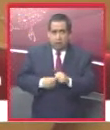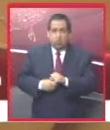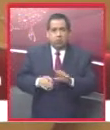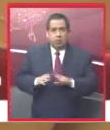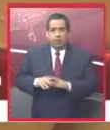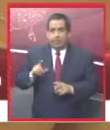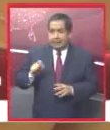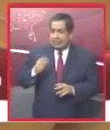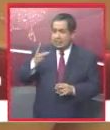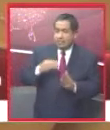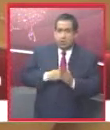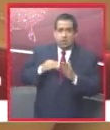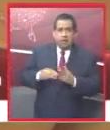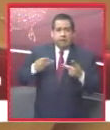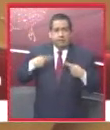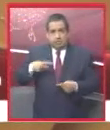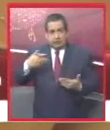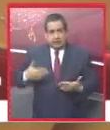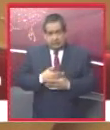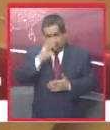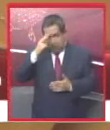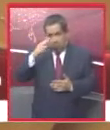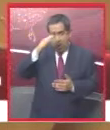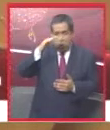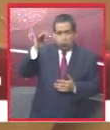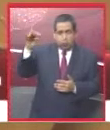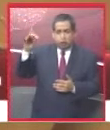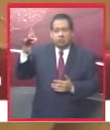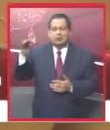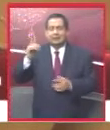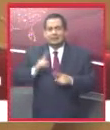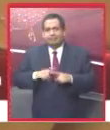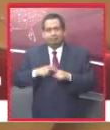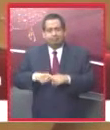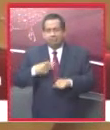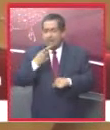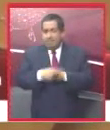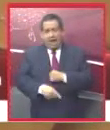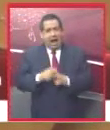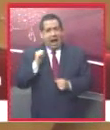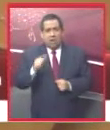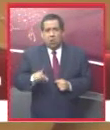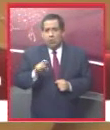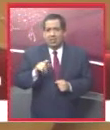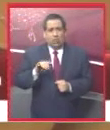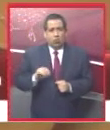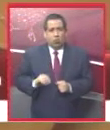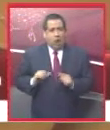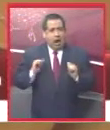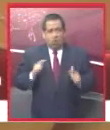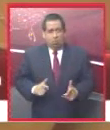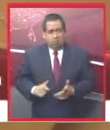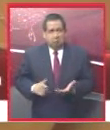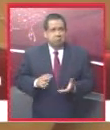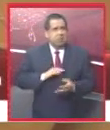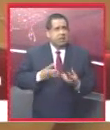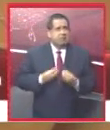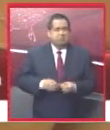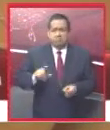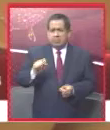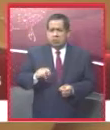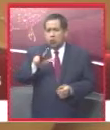23 millones de mexicanos adultos son víctimas de algún delito, es decir, más de